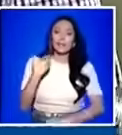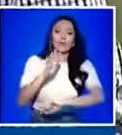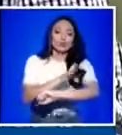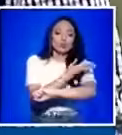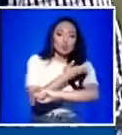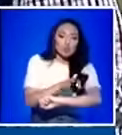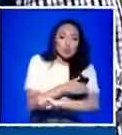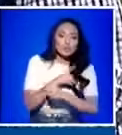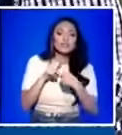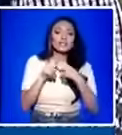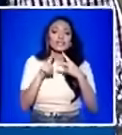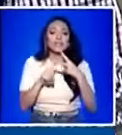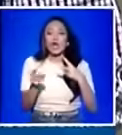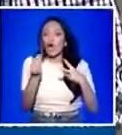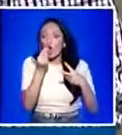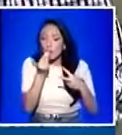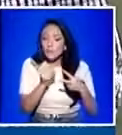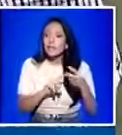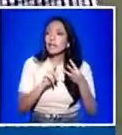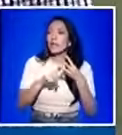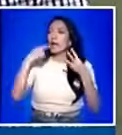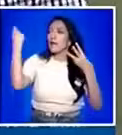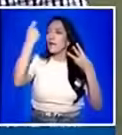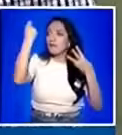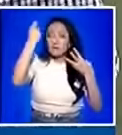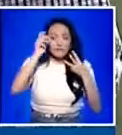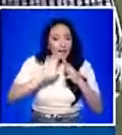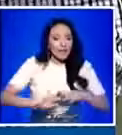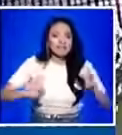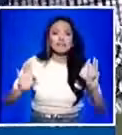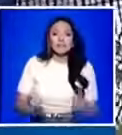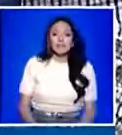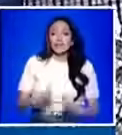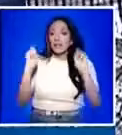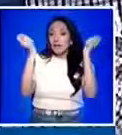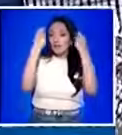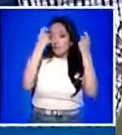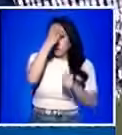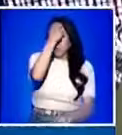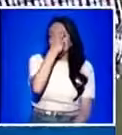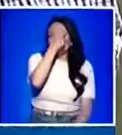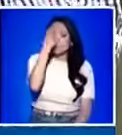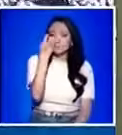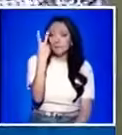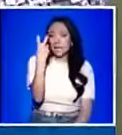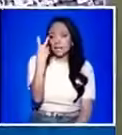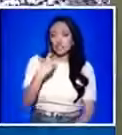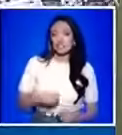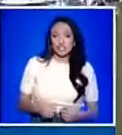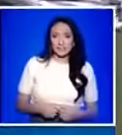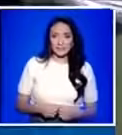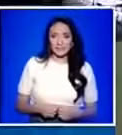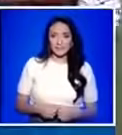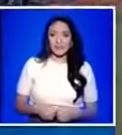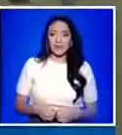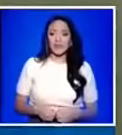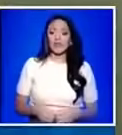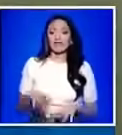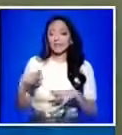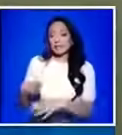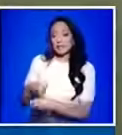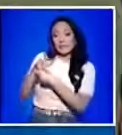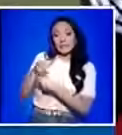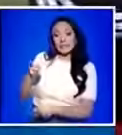Música, todo, todo, todo. Es una fiesta. Es una fiesta el día domingo 12 del día. Perfecto, y también la seguridad